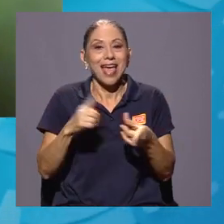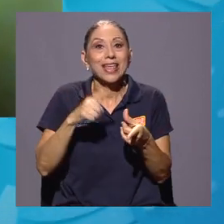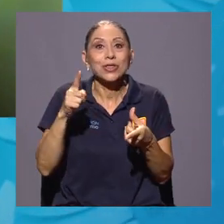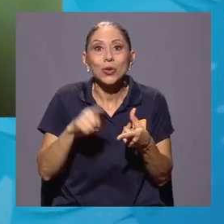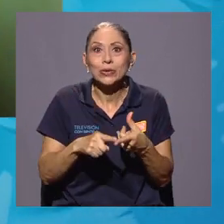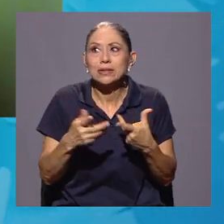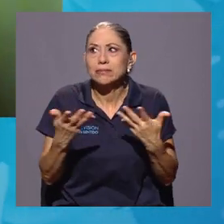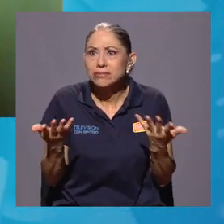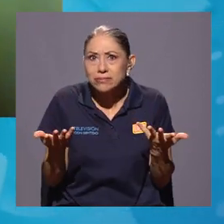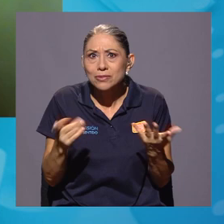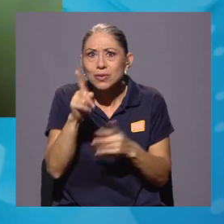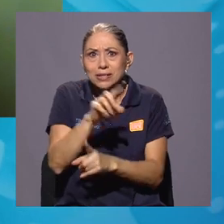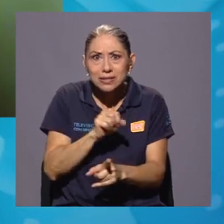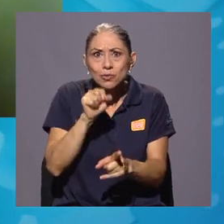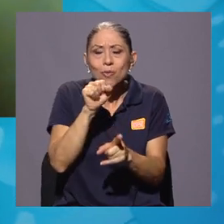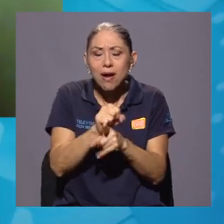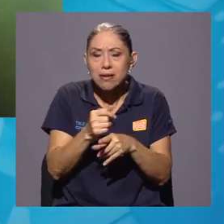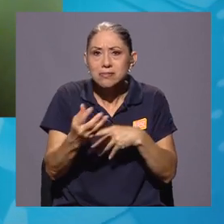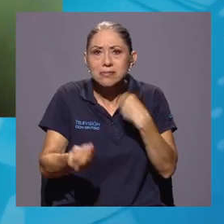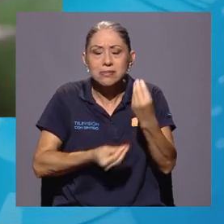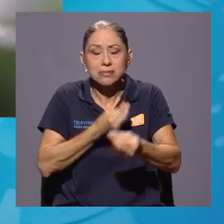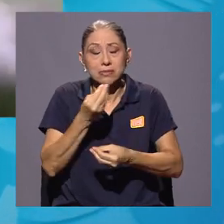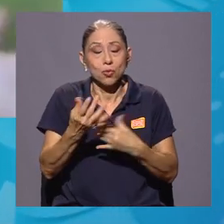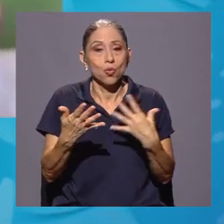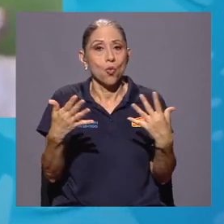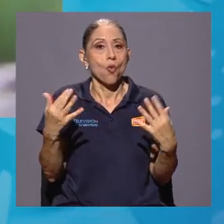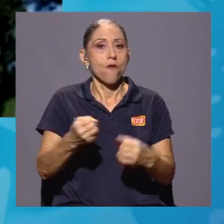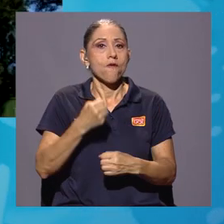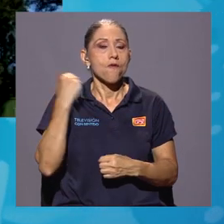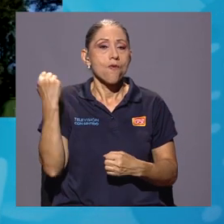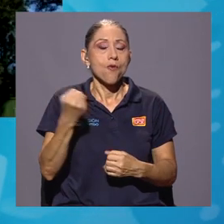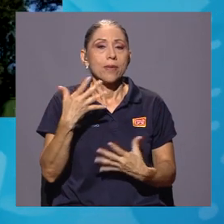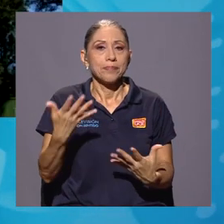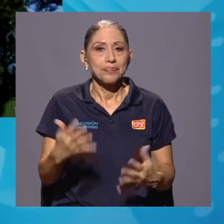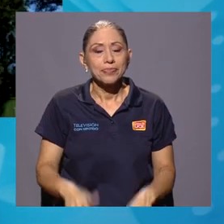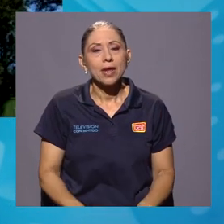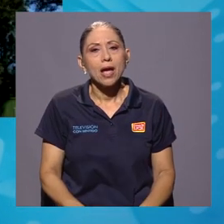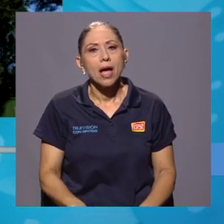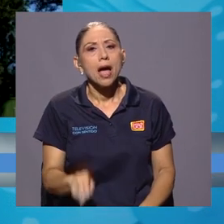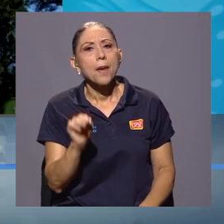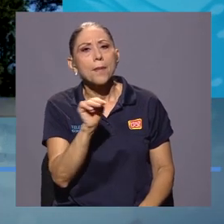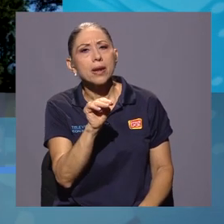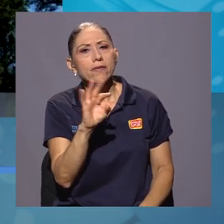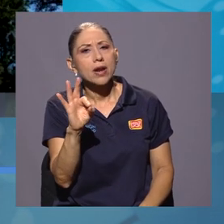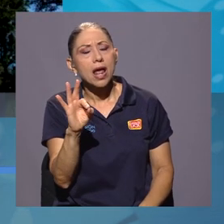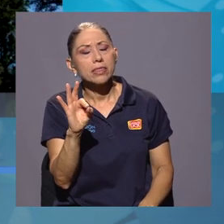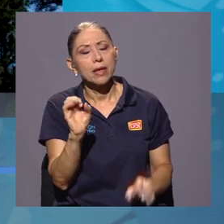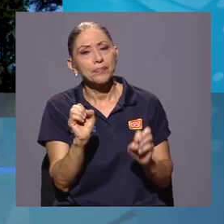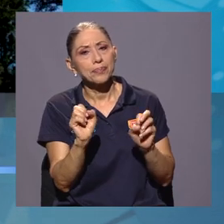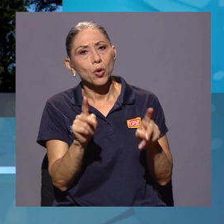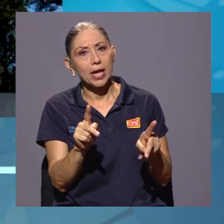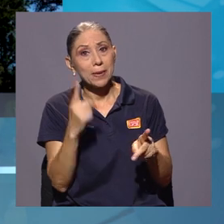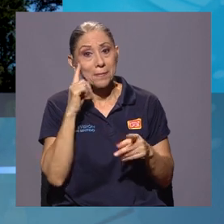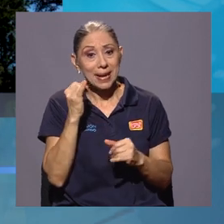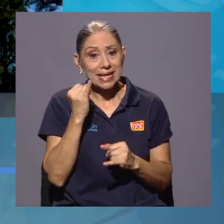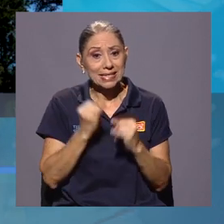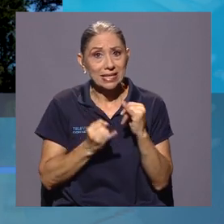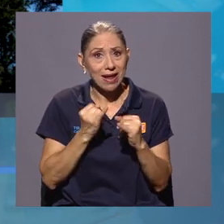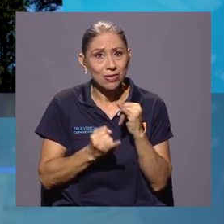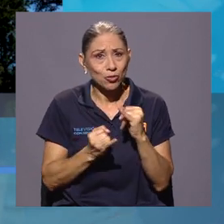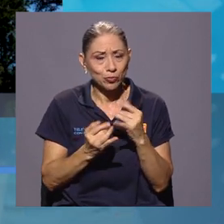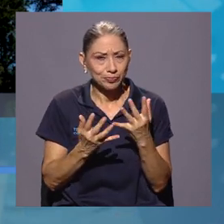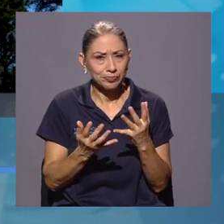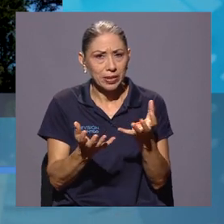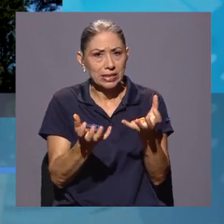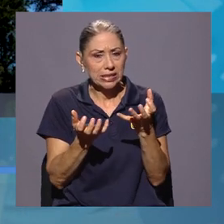bache en la salud que cada vez se va haciendo catastrófico. María Fernanda, ok, para ir cerrando, porque no quisiera que